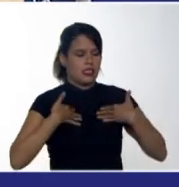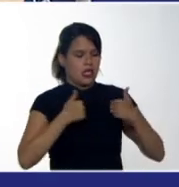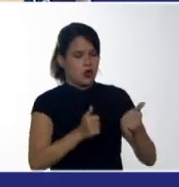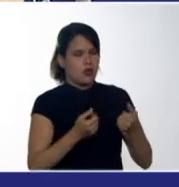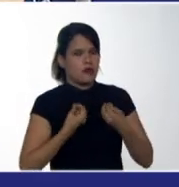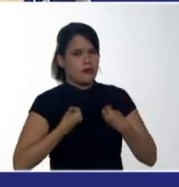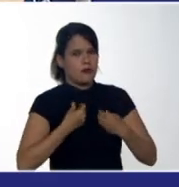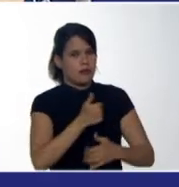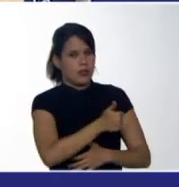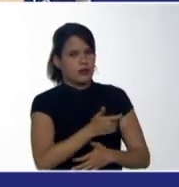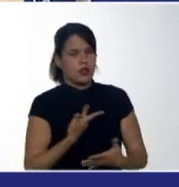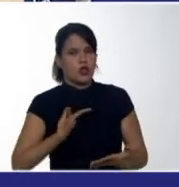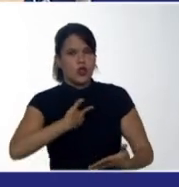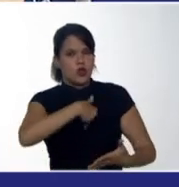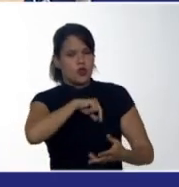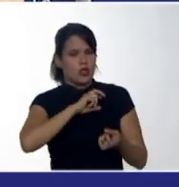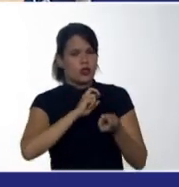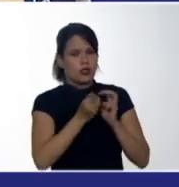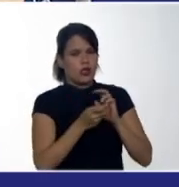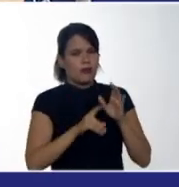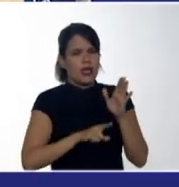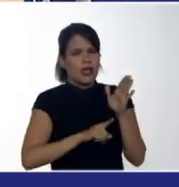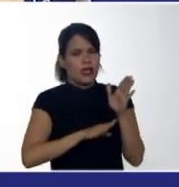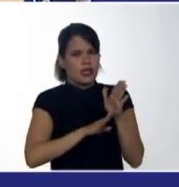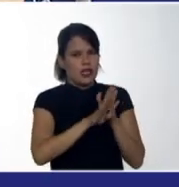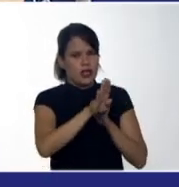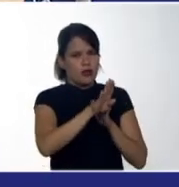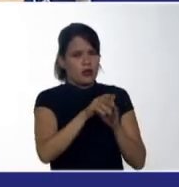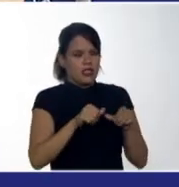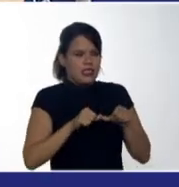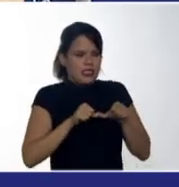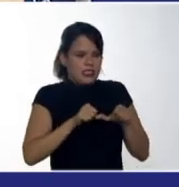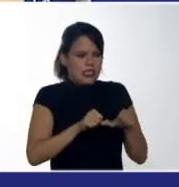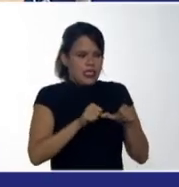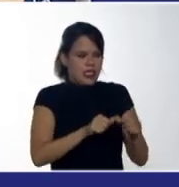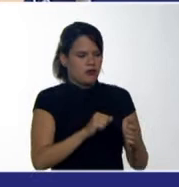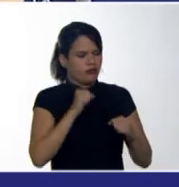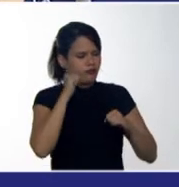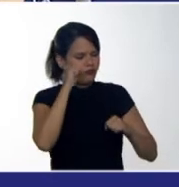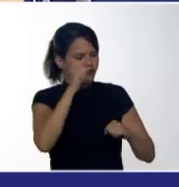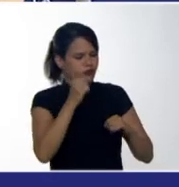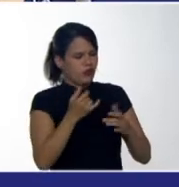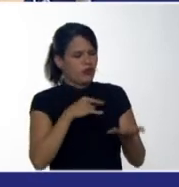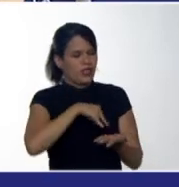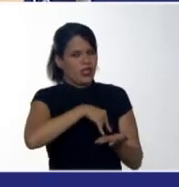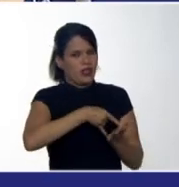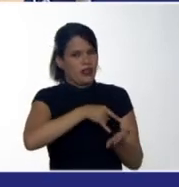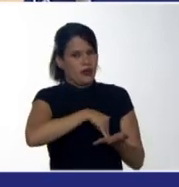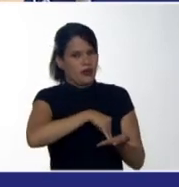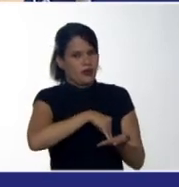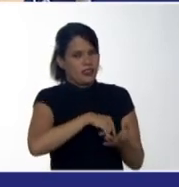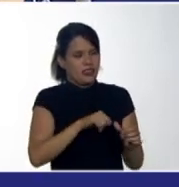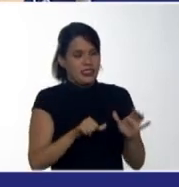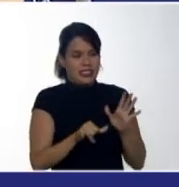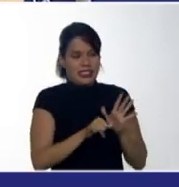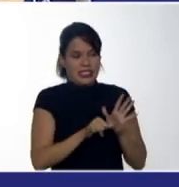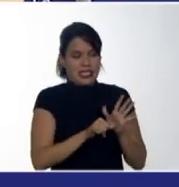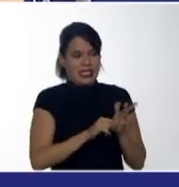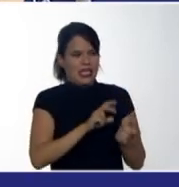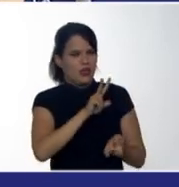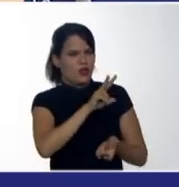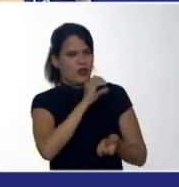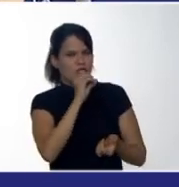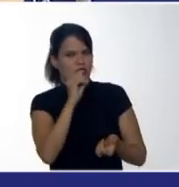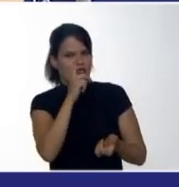bien. Nuestro tema generador, seguimos invicto en Carabobo, hacia el Bicentenario.